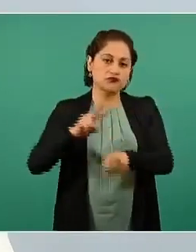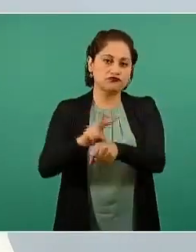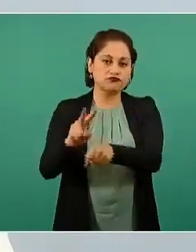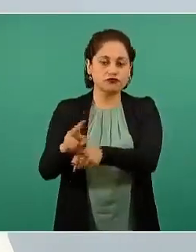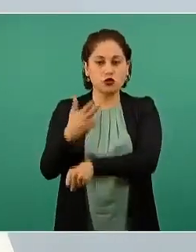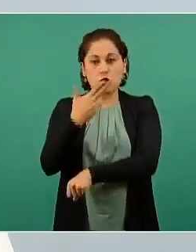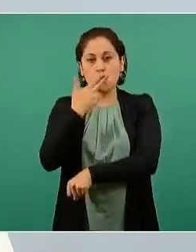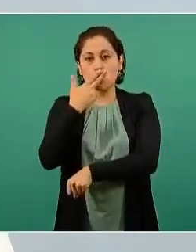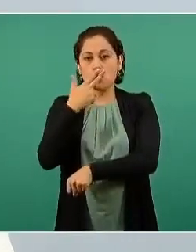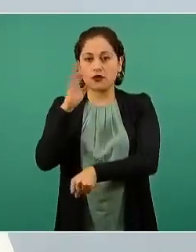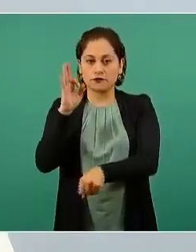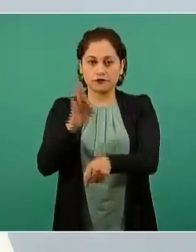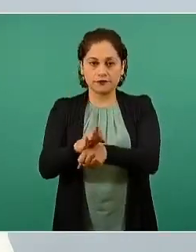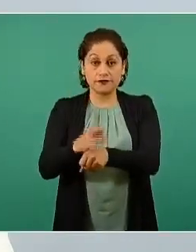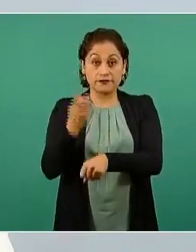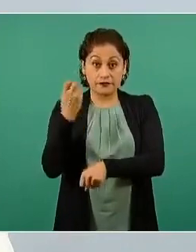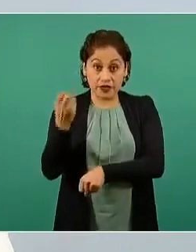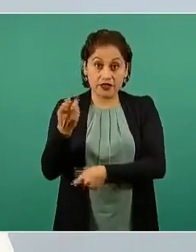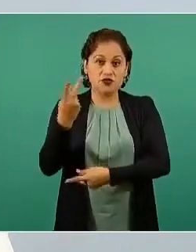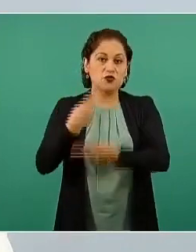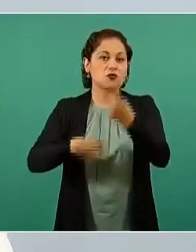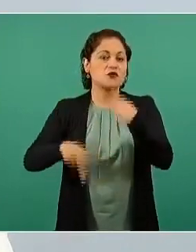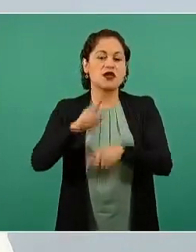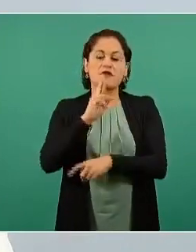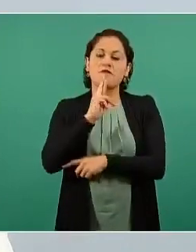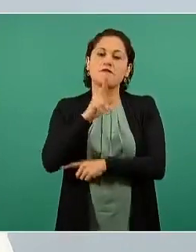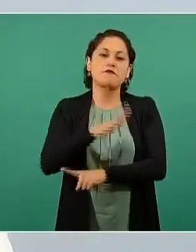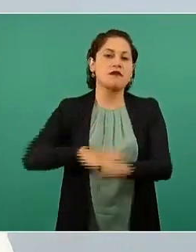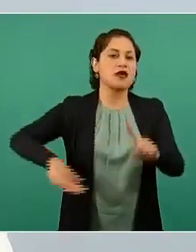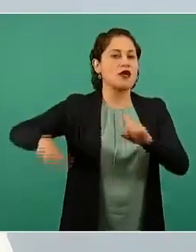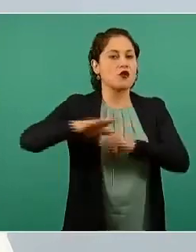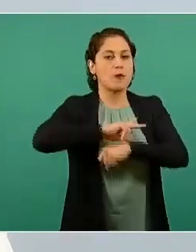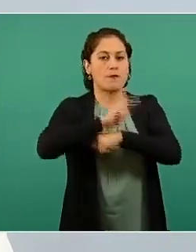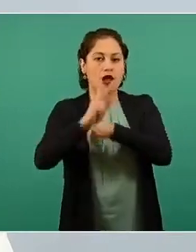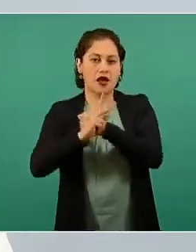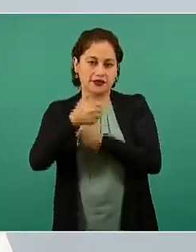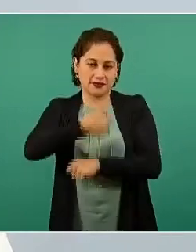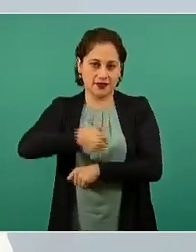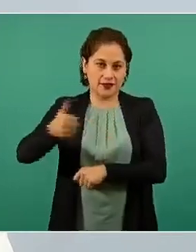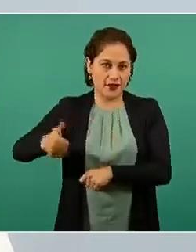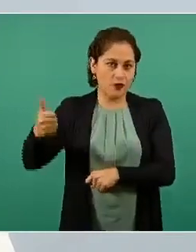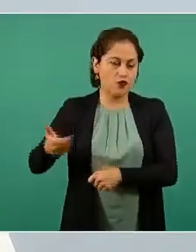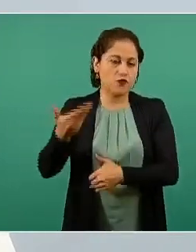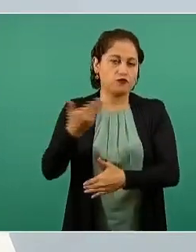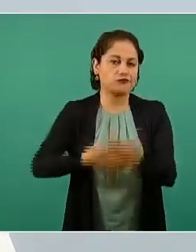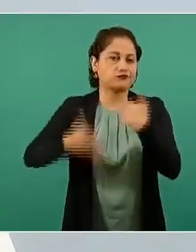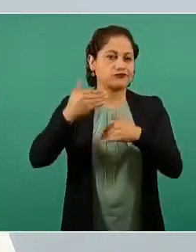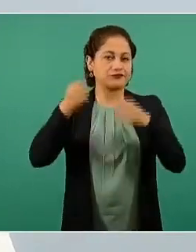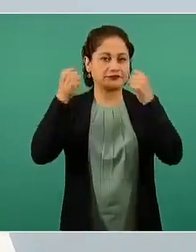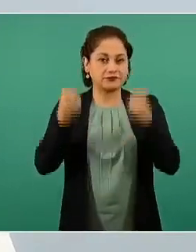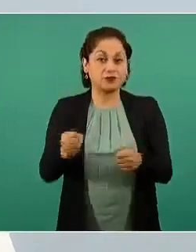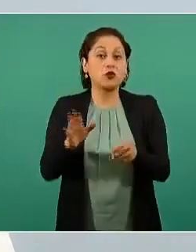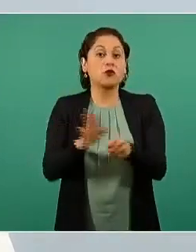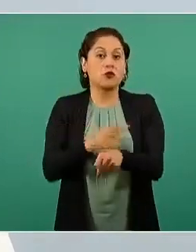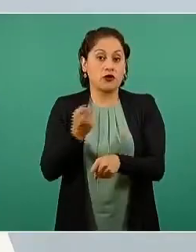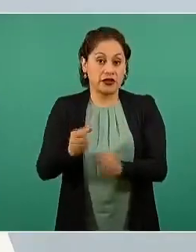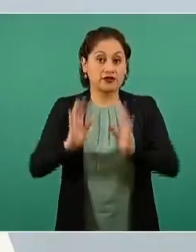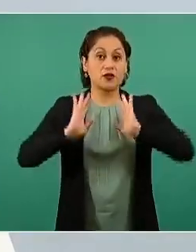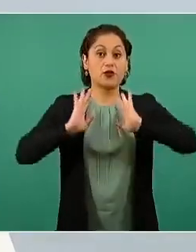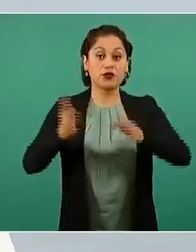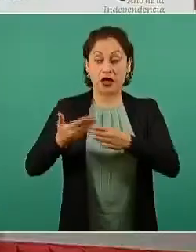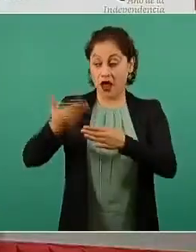que los pueblos progresen. Así que en esa relación y en esa amistad es que pudimos dar paso y concretar